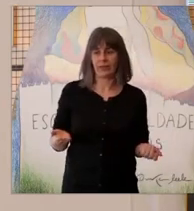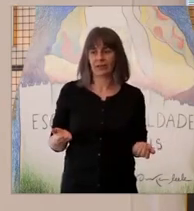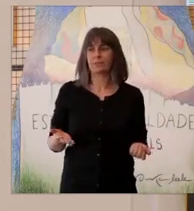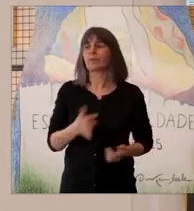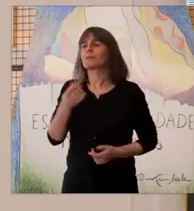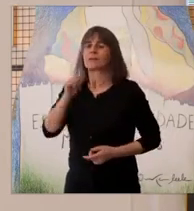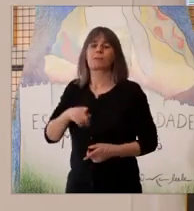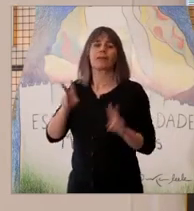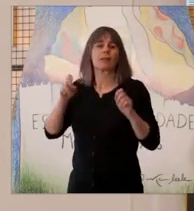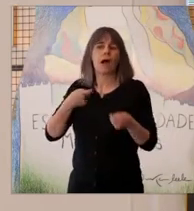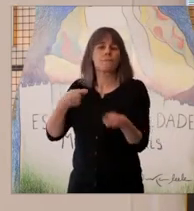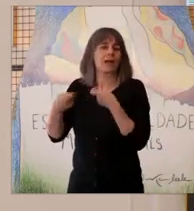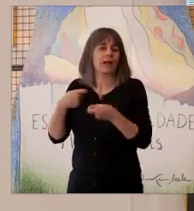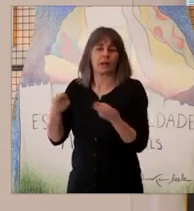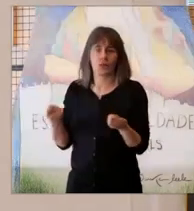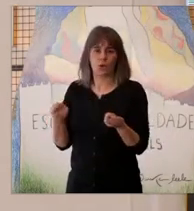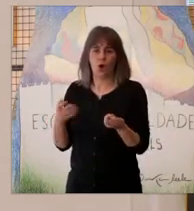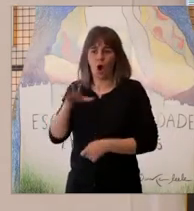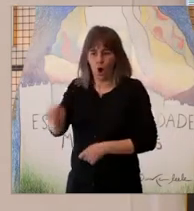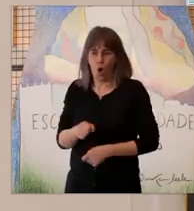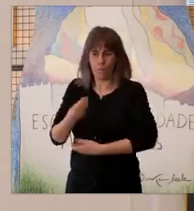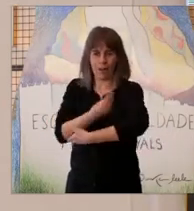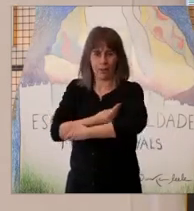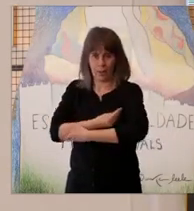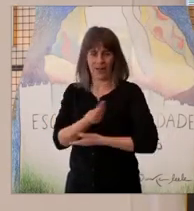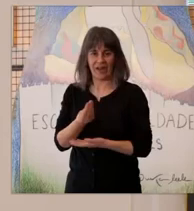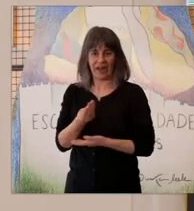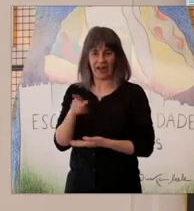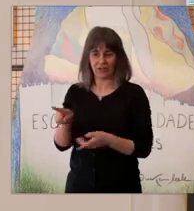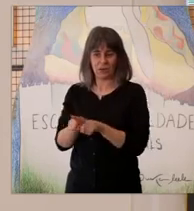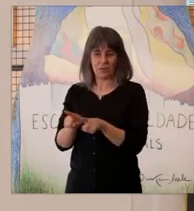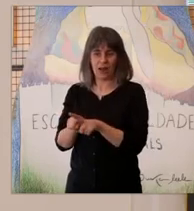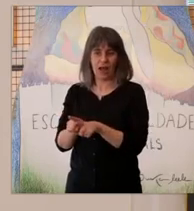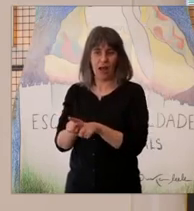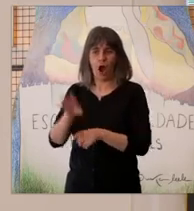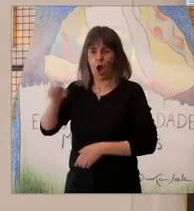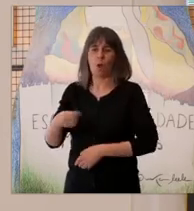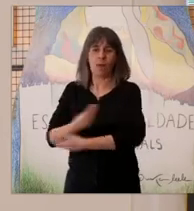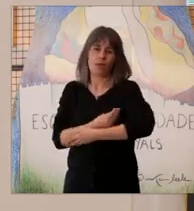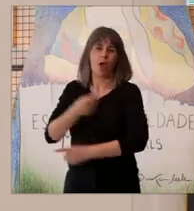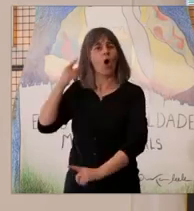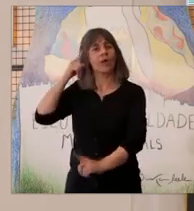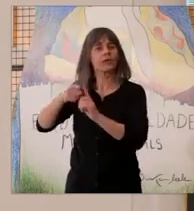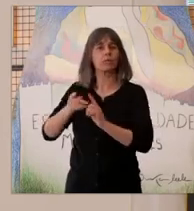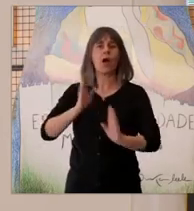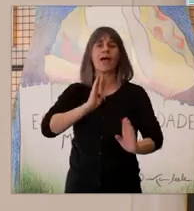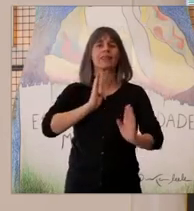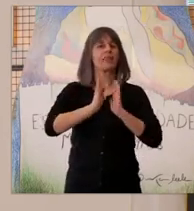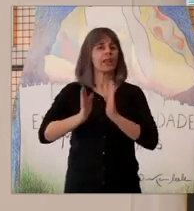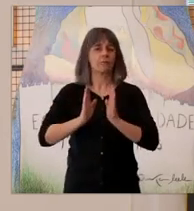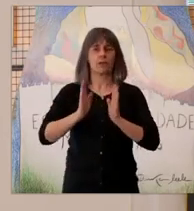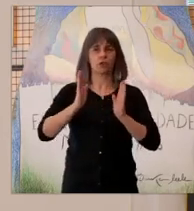más allá de la compra del propio bebé como como tratamiento sanador después de lo que tuvo que pasar ella por perder a su hijo